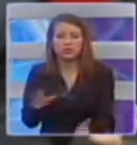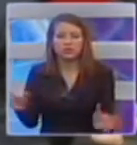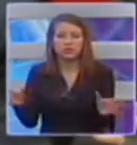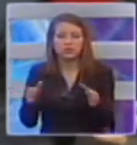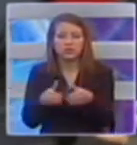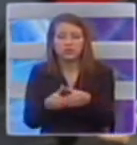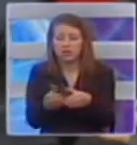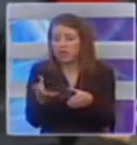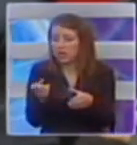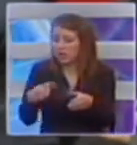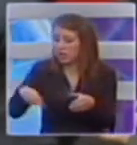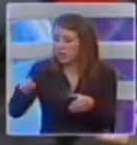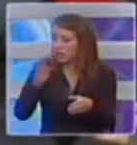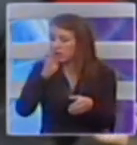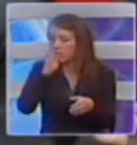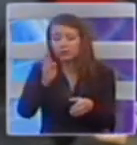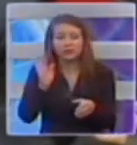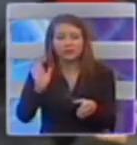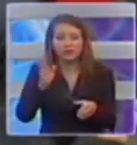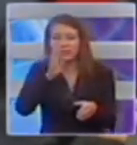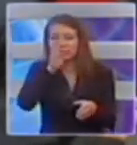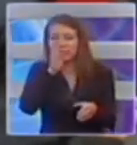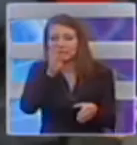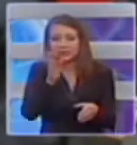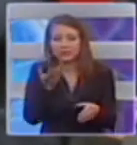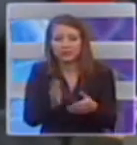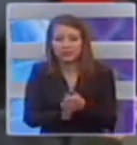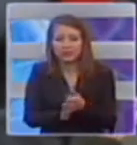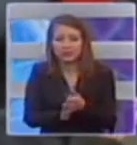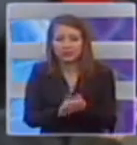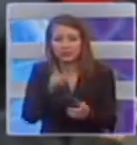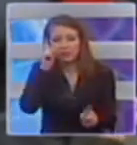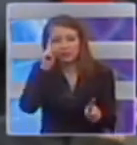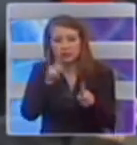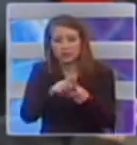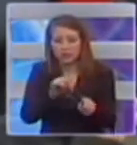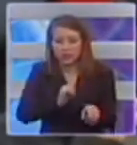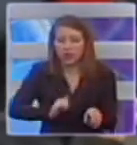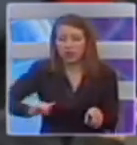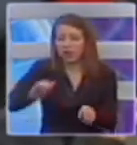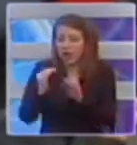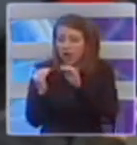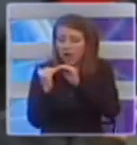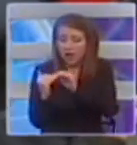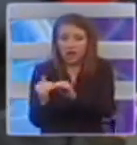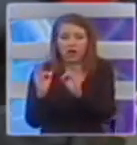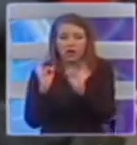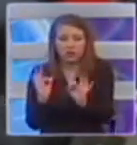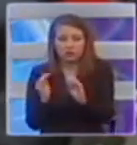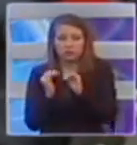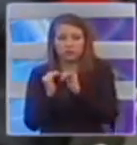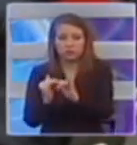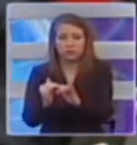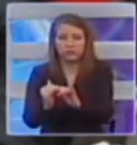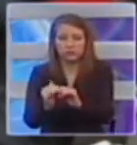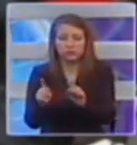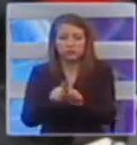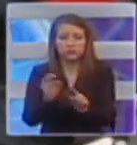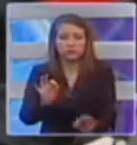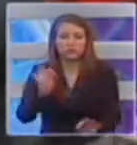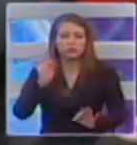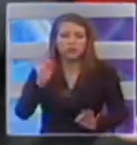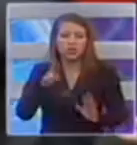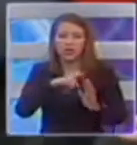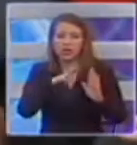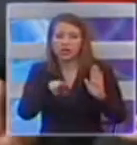quiera presentarla siempre y cuando coincida con los fines de la Unidad y lo haga sujeto a este